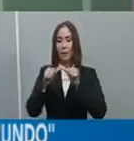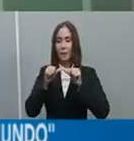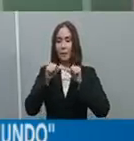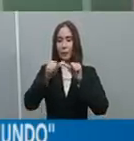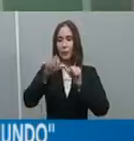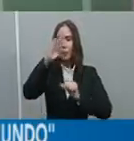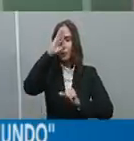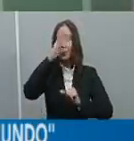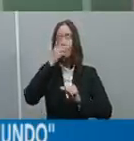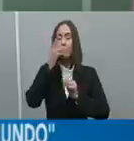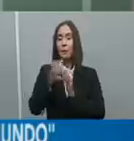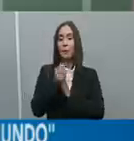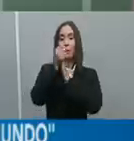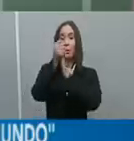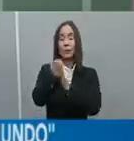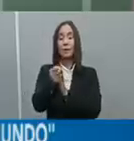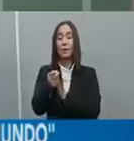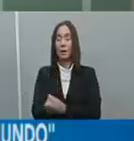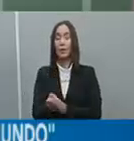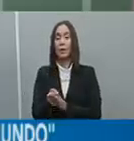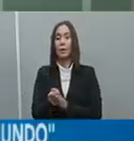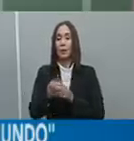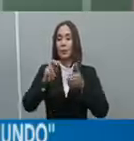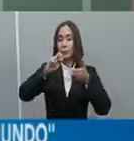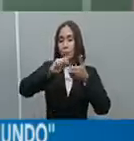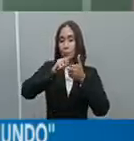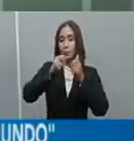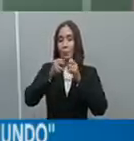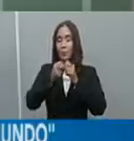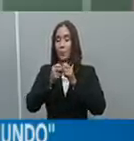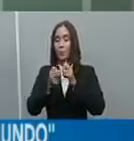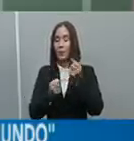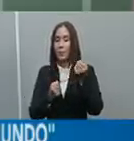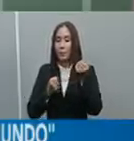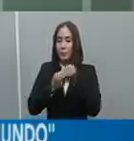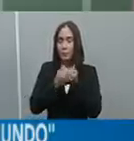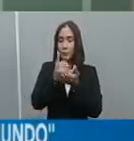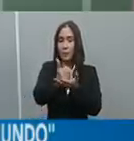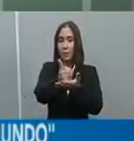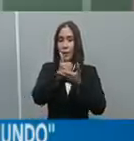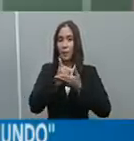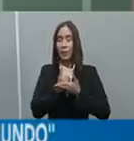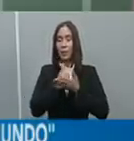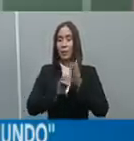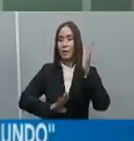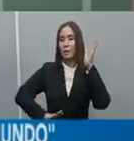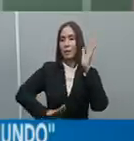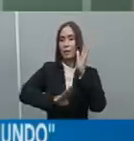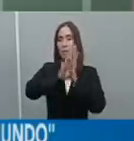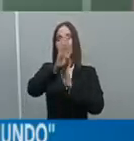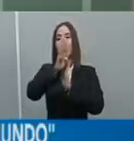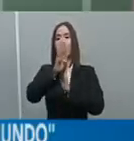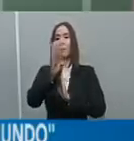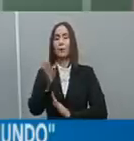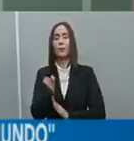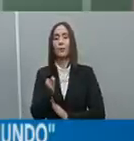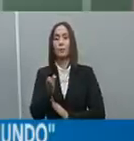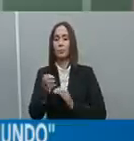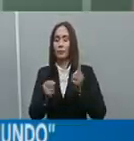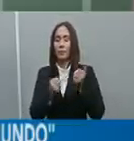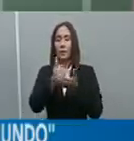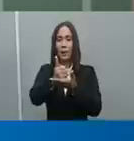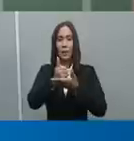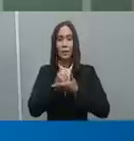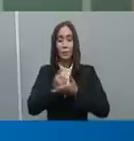país, guiarlos por las complicadas aguas que se avecinan, manteniendo siempre el rumbo de progreso, de bienestar,